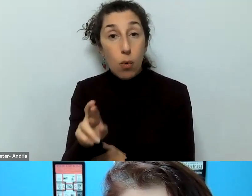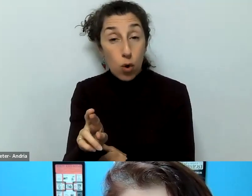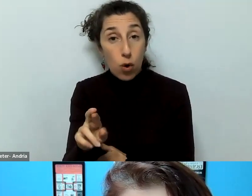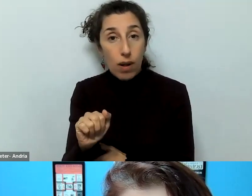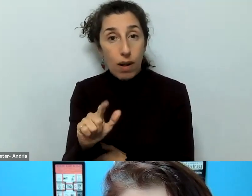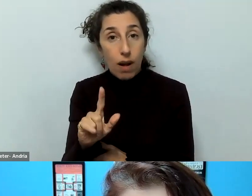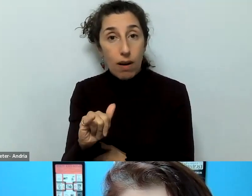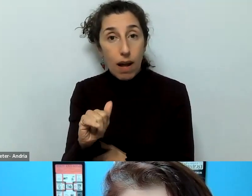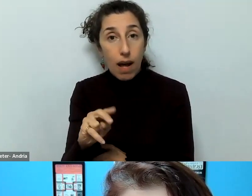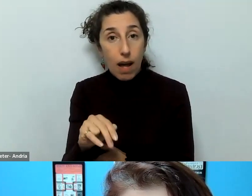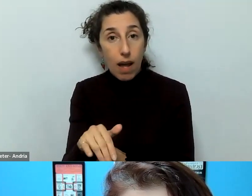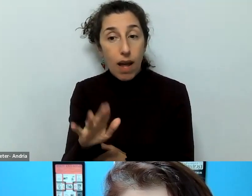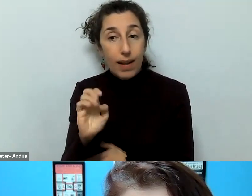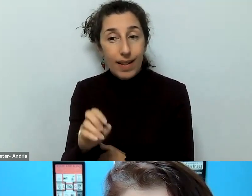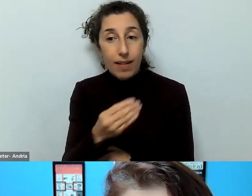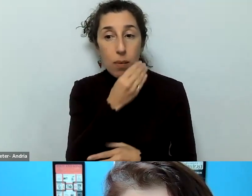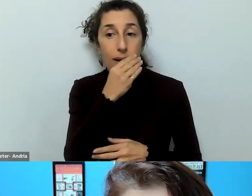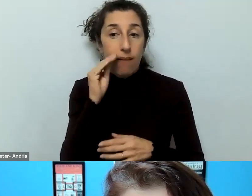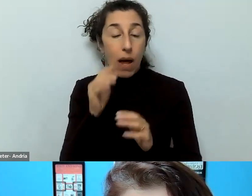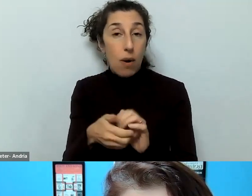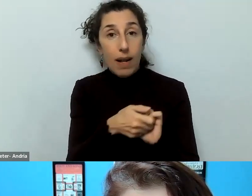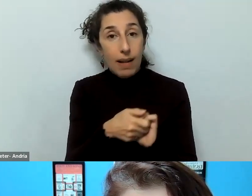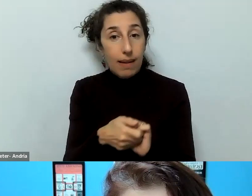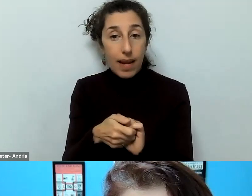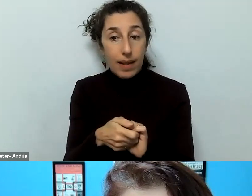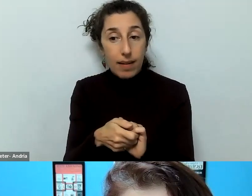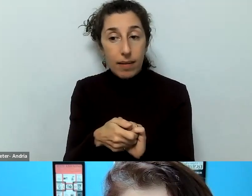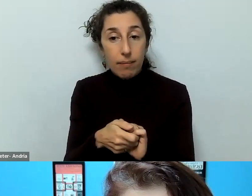wildflyer.org, que también tiene muchos recursos.